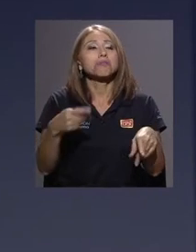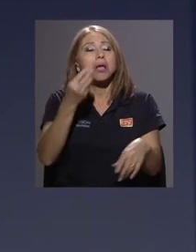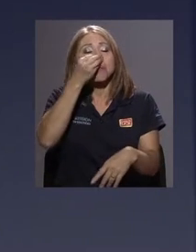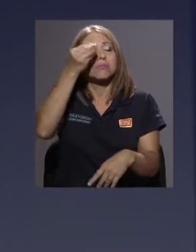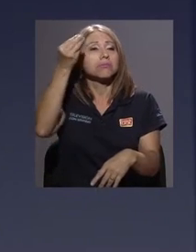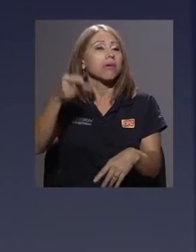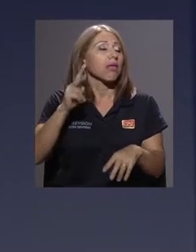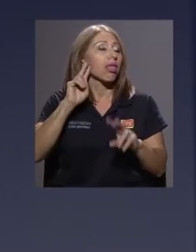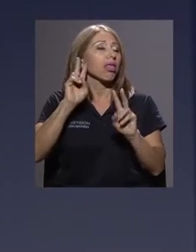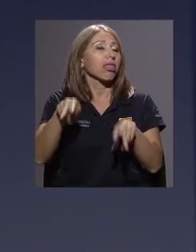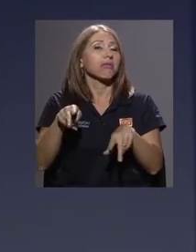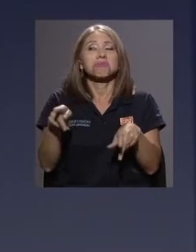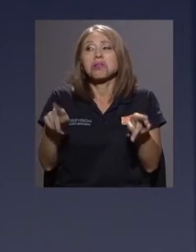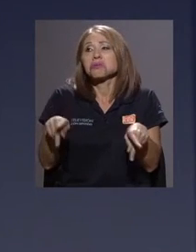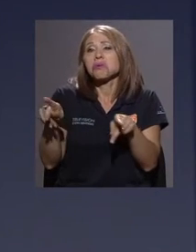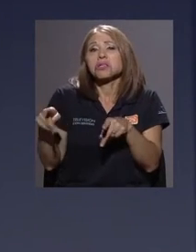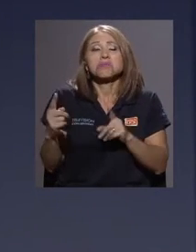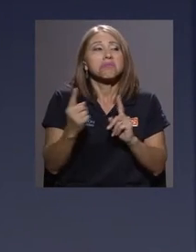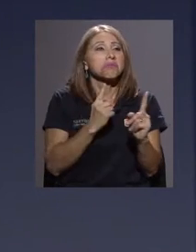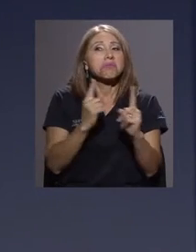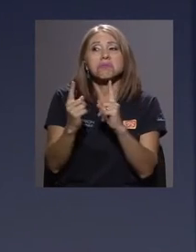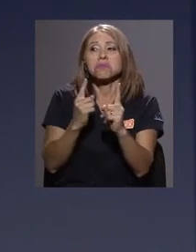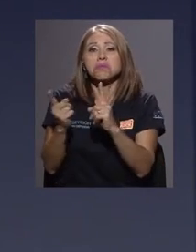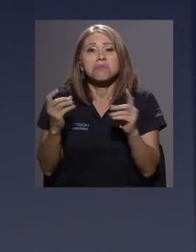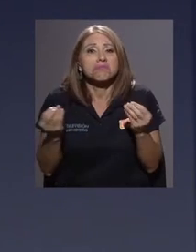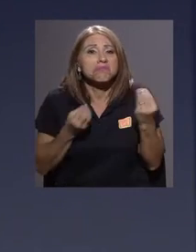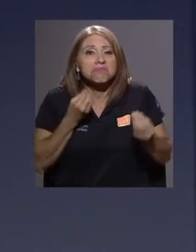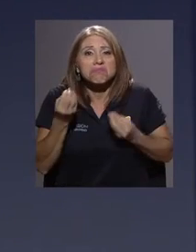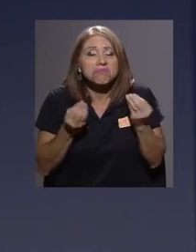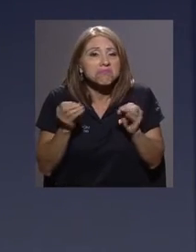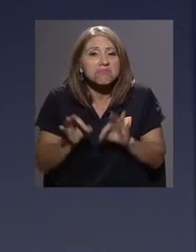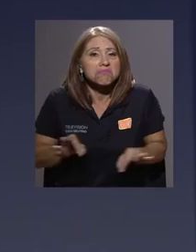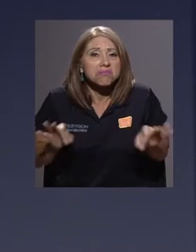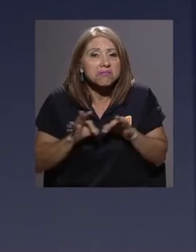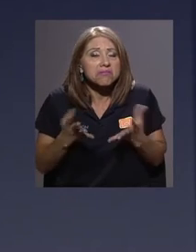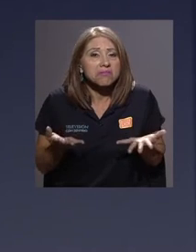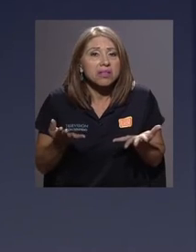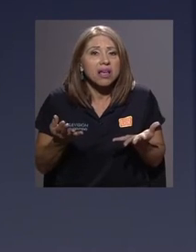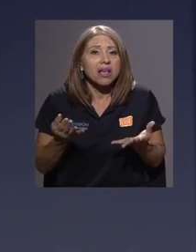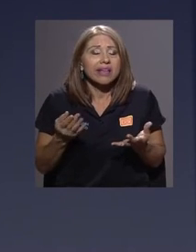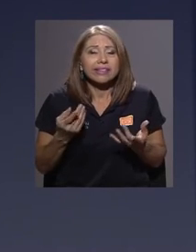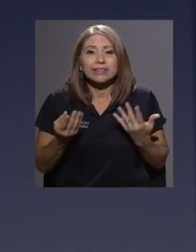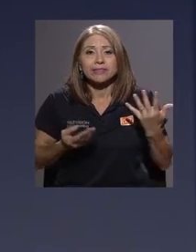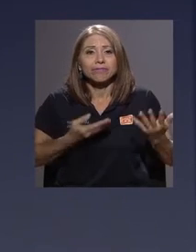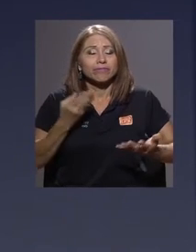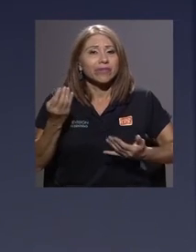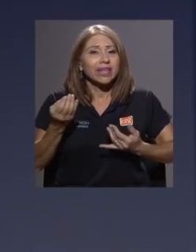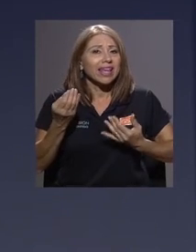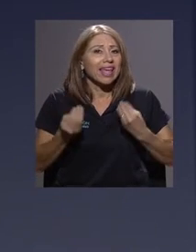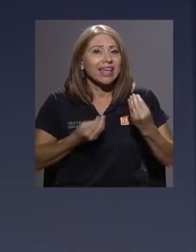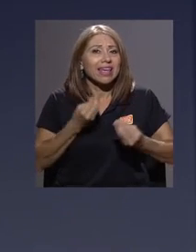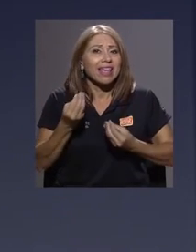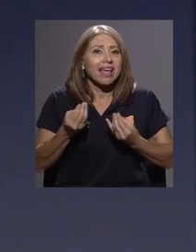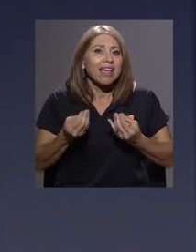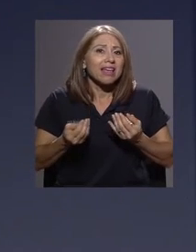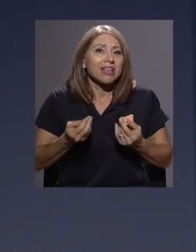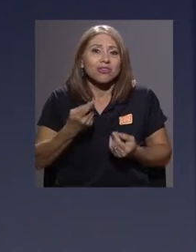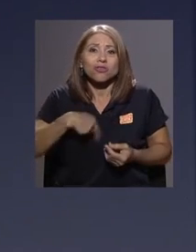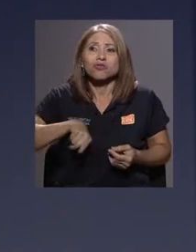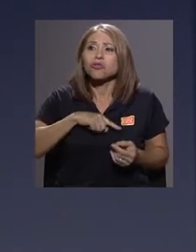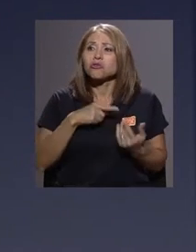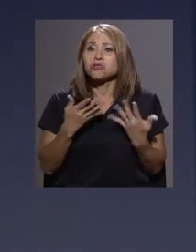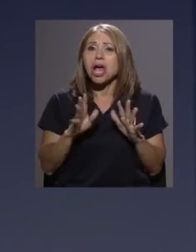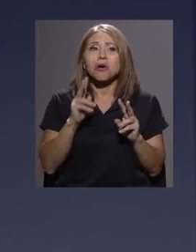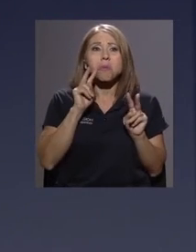nos encontramos sistemáticamente en la calle entre las personas que al final lo que hacen es que dejemos de simpatizar